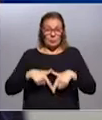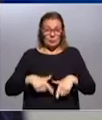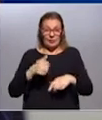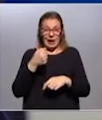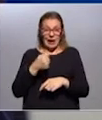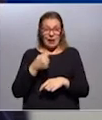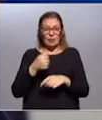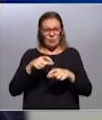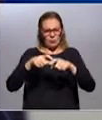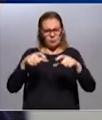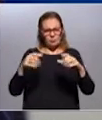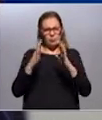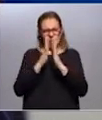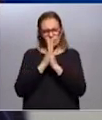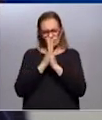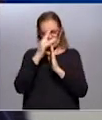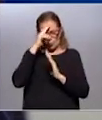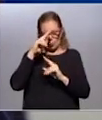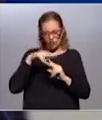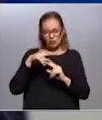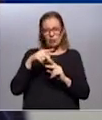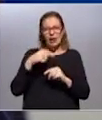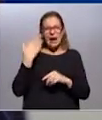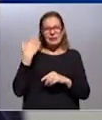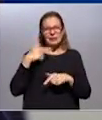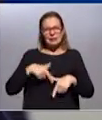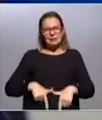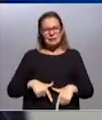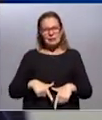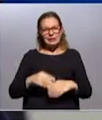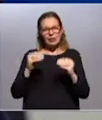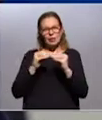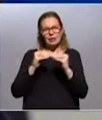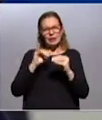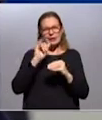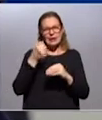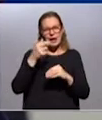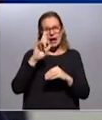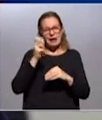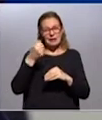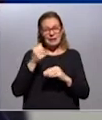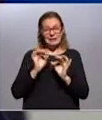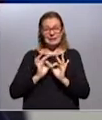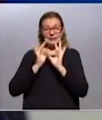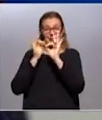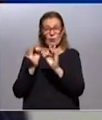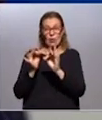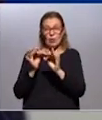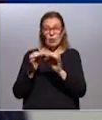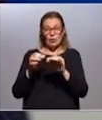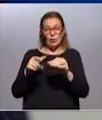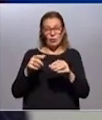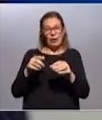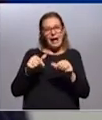sala velatoria cuando era intendenta interina la compañera y era rodríguez se logró que se hiciera una sala velatoria